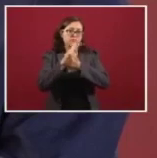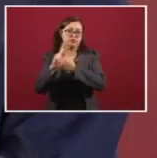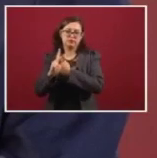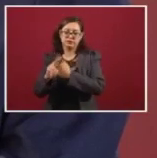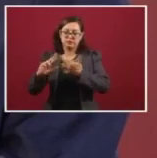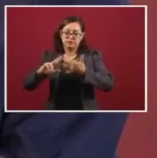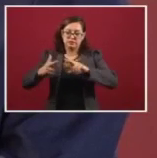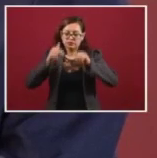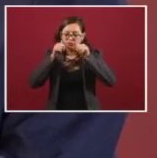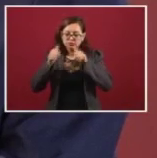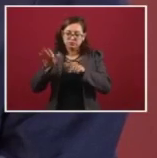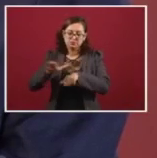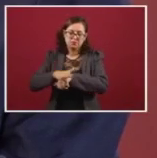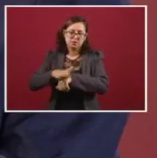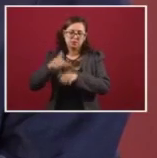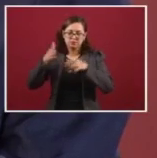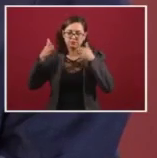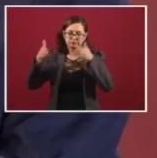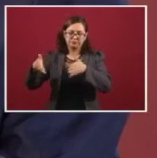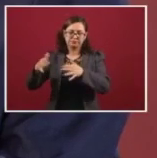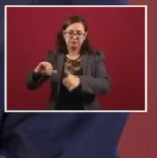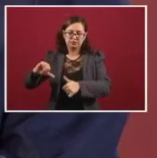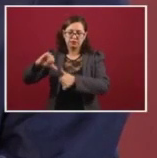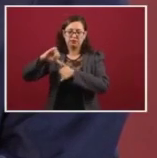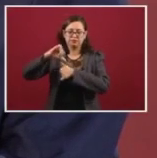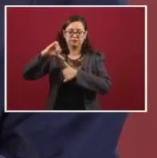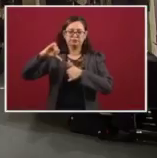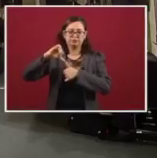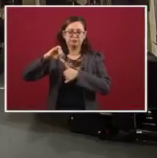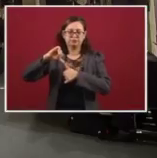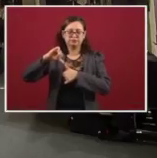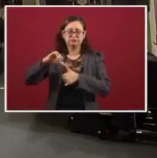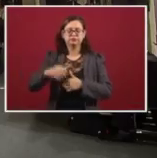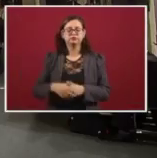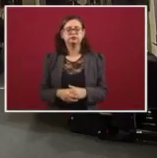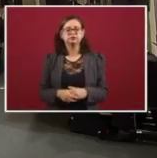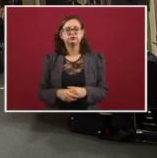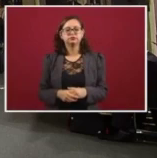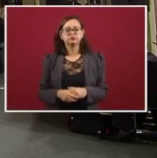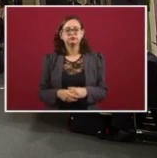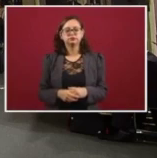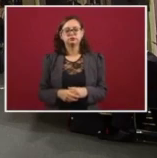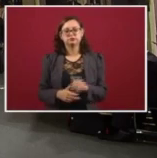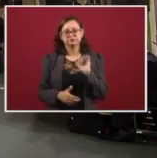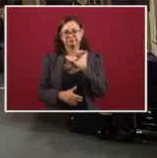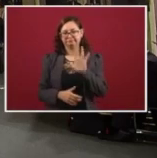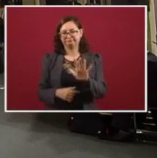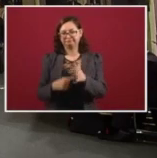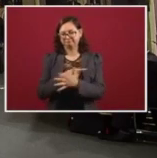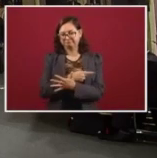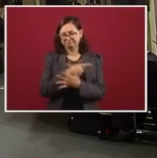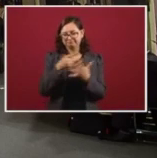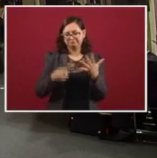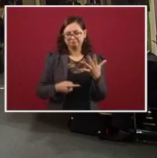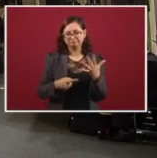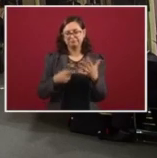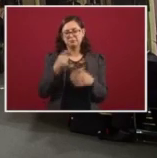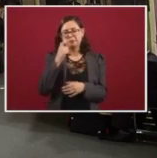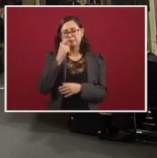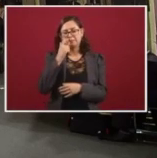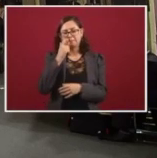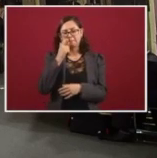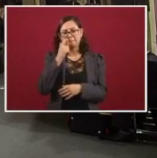centroamericanos. La atención a la relación con los países de Centroamérica, cinco áreas. Y